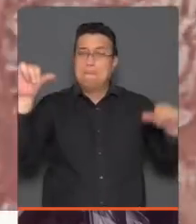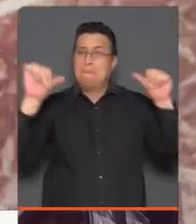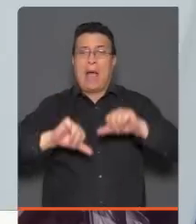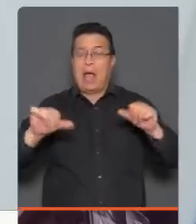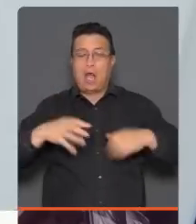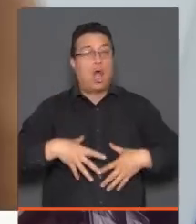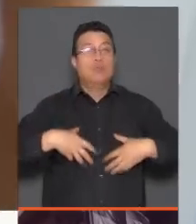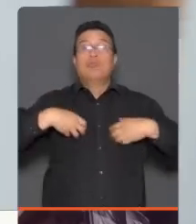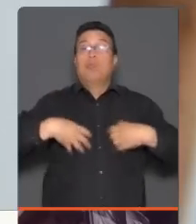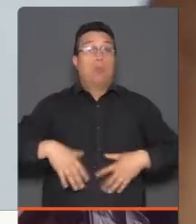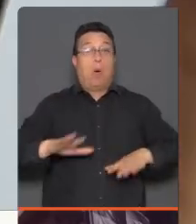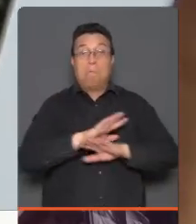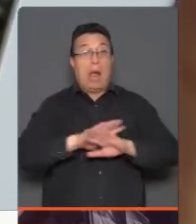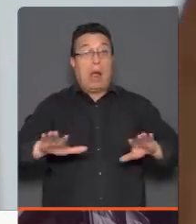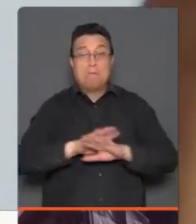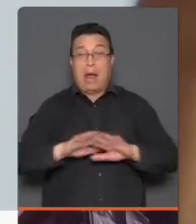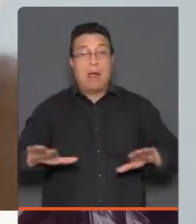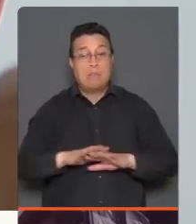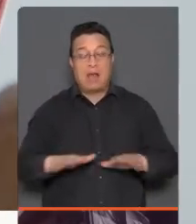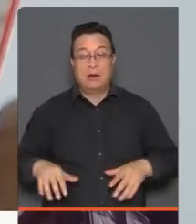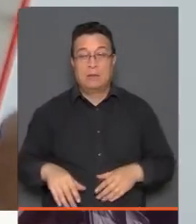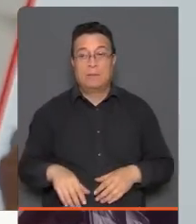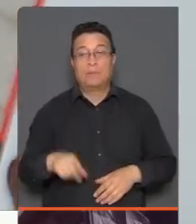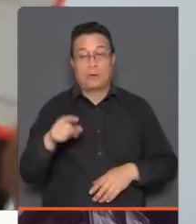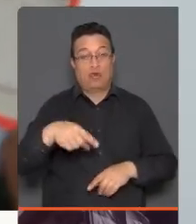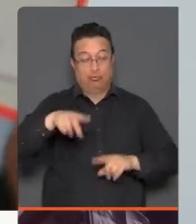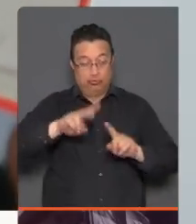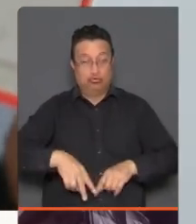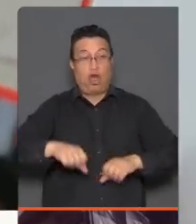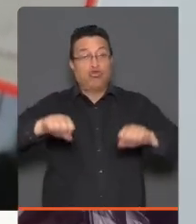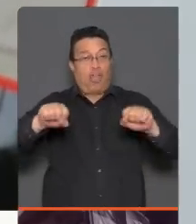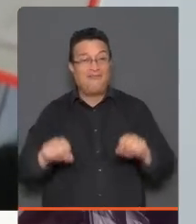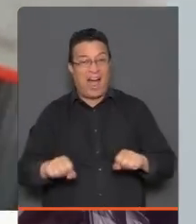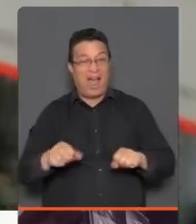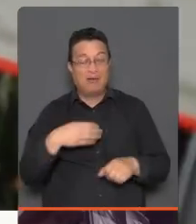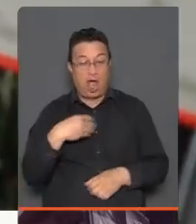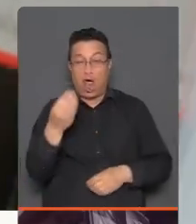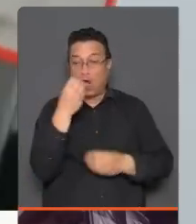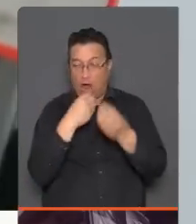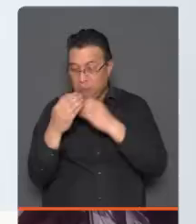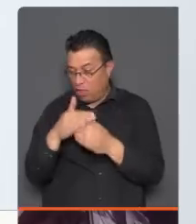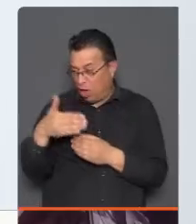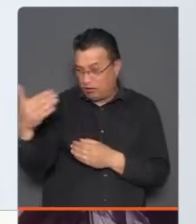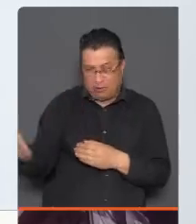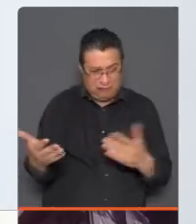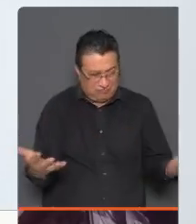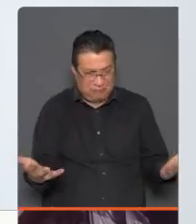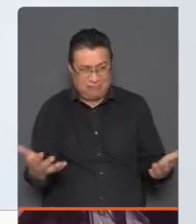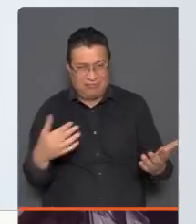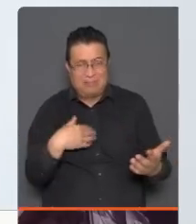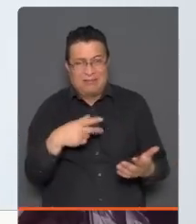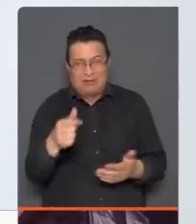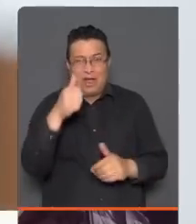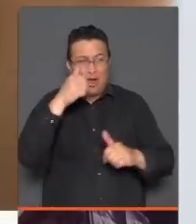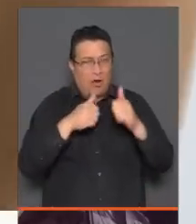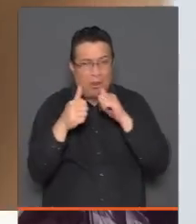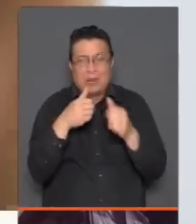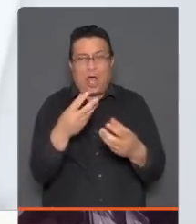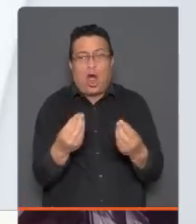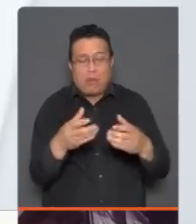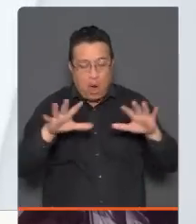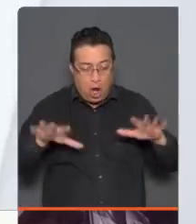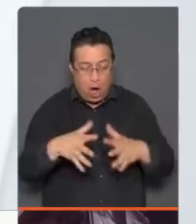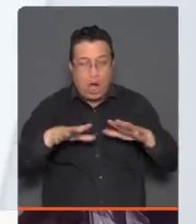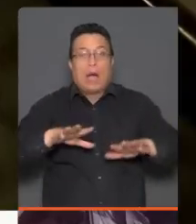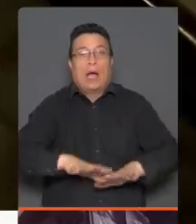respiraba. Así de brutal, en un sofá, en medio de un comedor y con detalles aún más impactantes de cómo intentaron